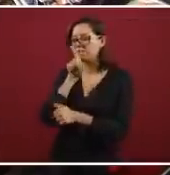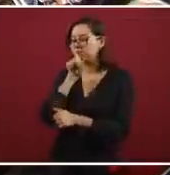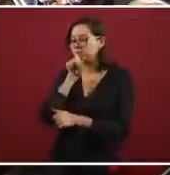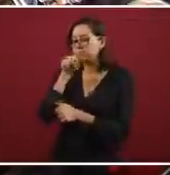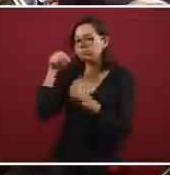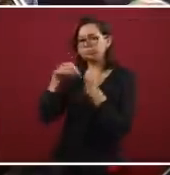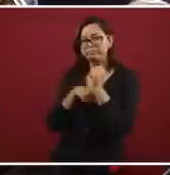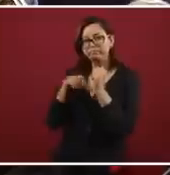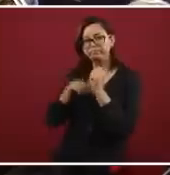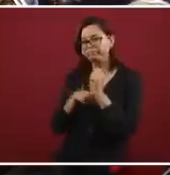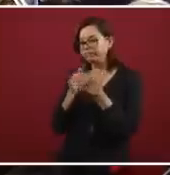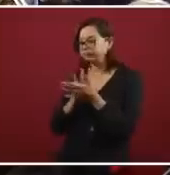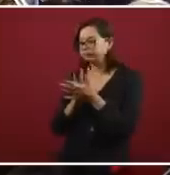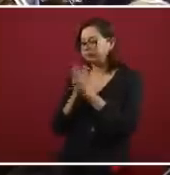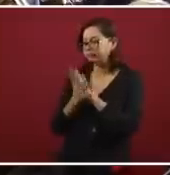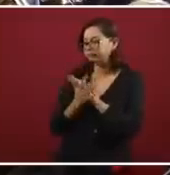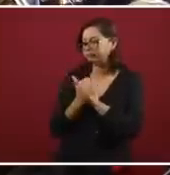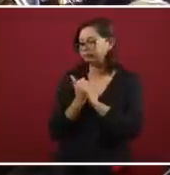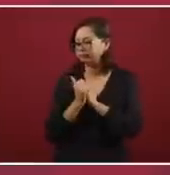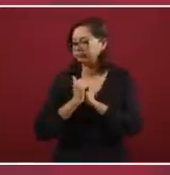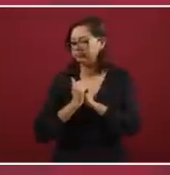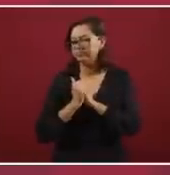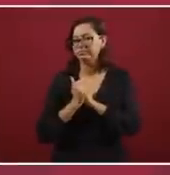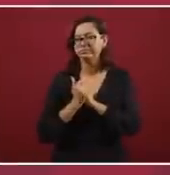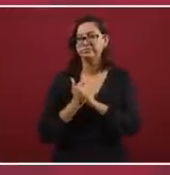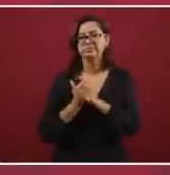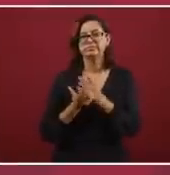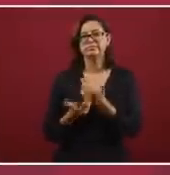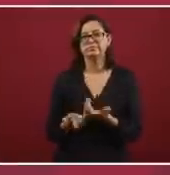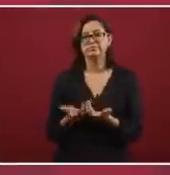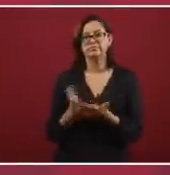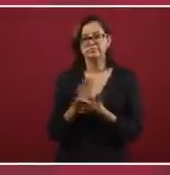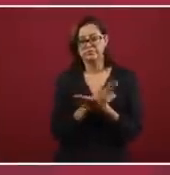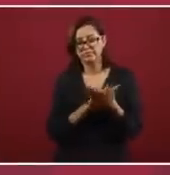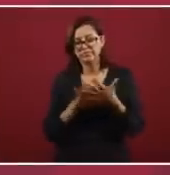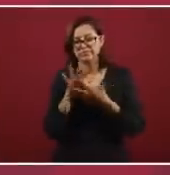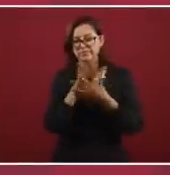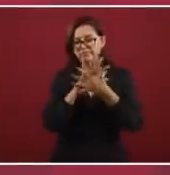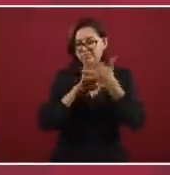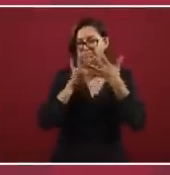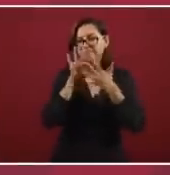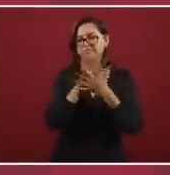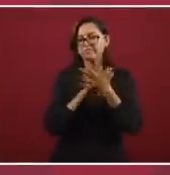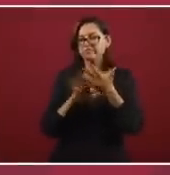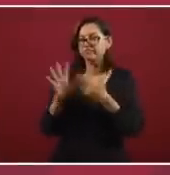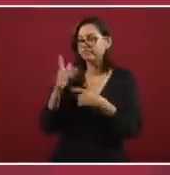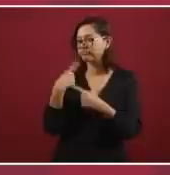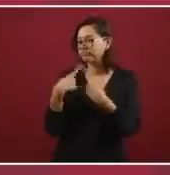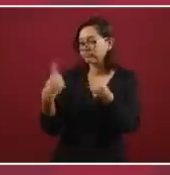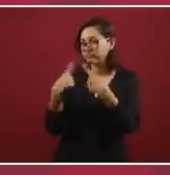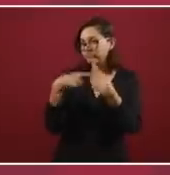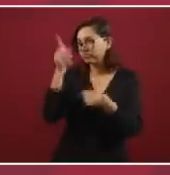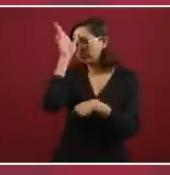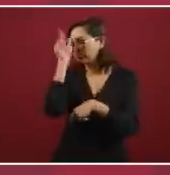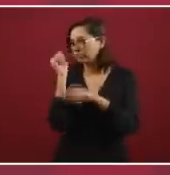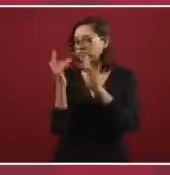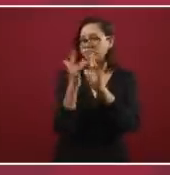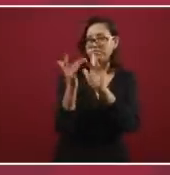por cochupos, enjuagues, arreglos que se